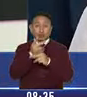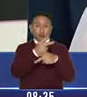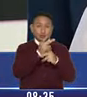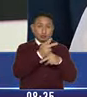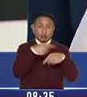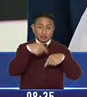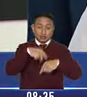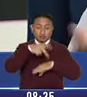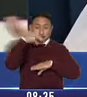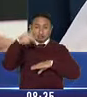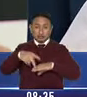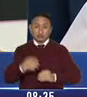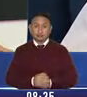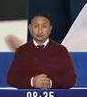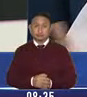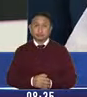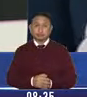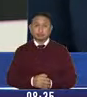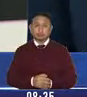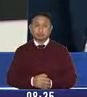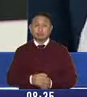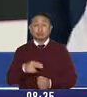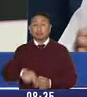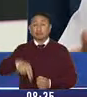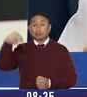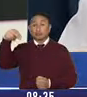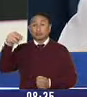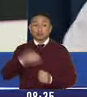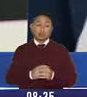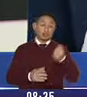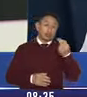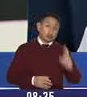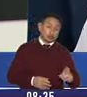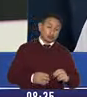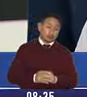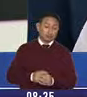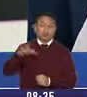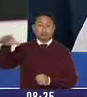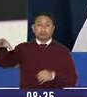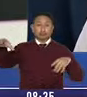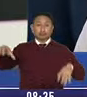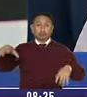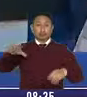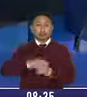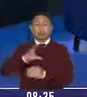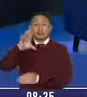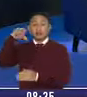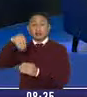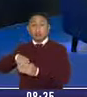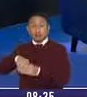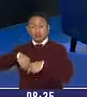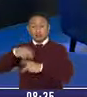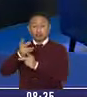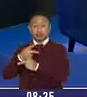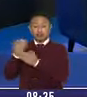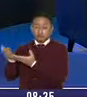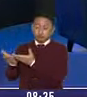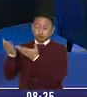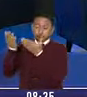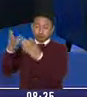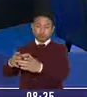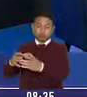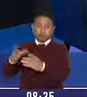toda la productividad de Pichincha. Vamos al norte de Quito y al sur de Quito a instalar centro de acopio para que la productividad de Pichincha,